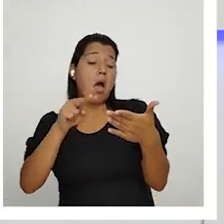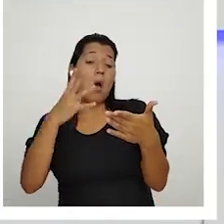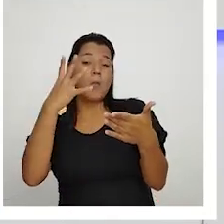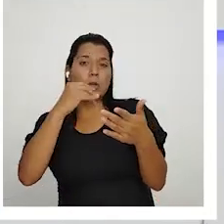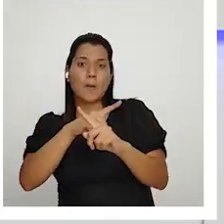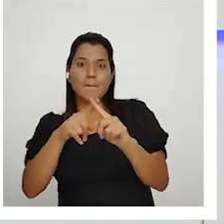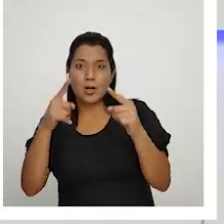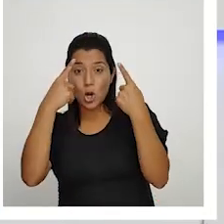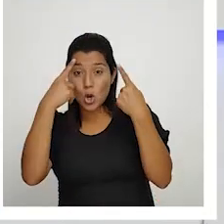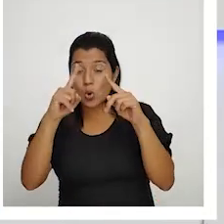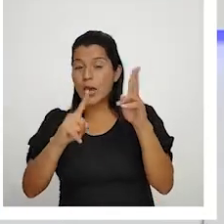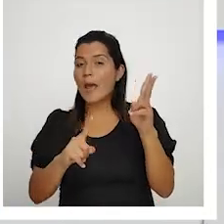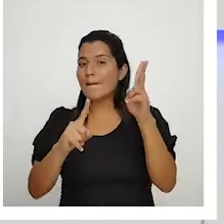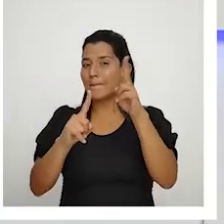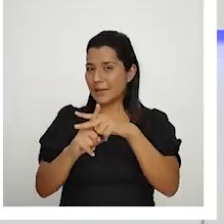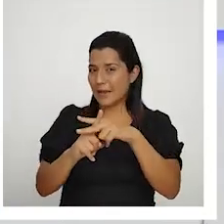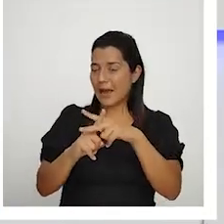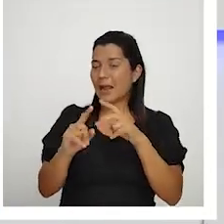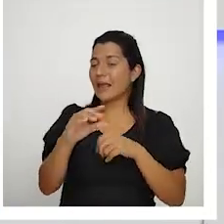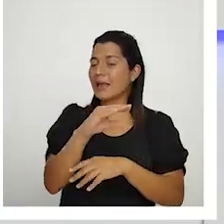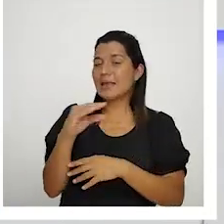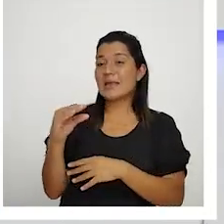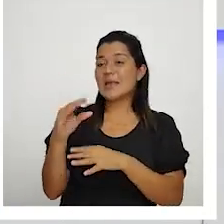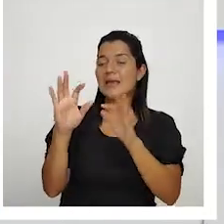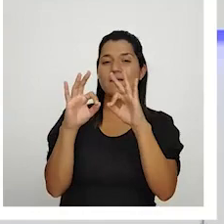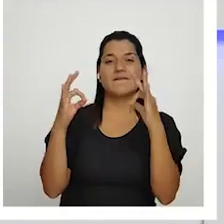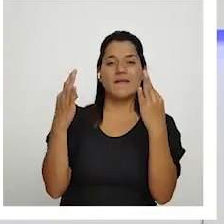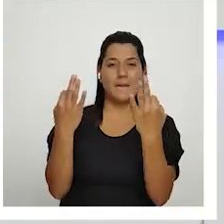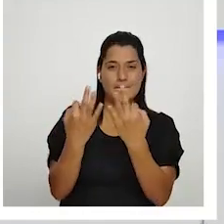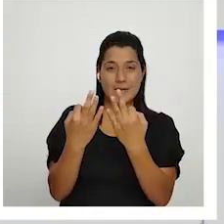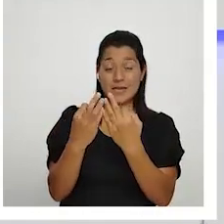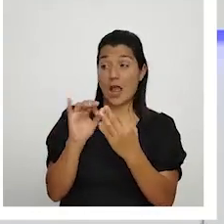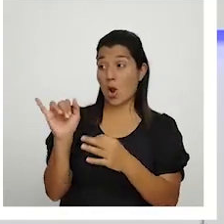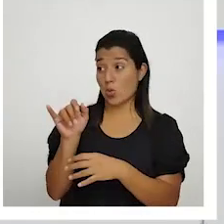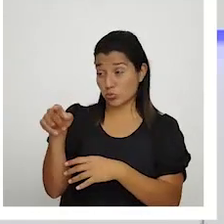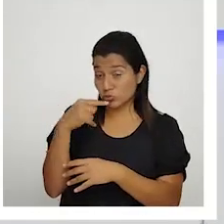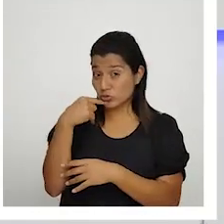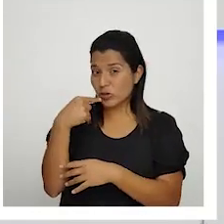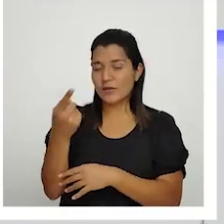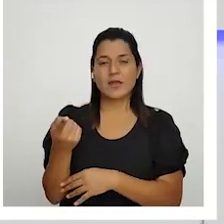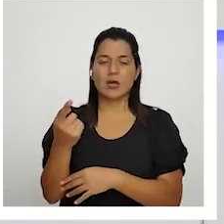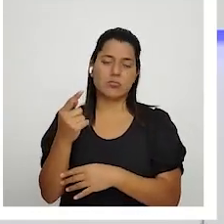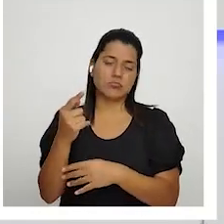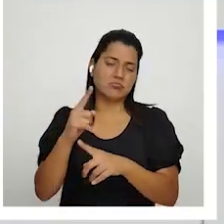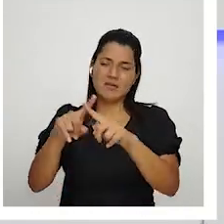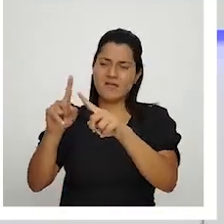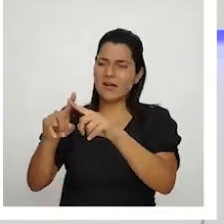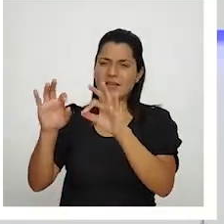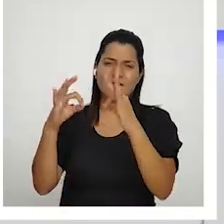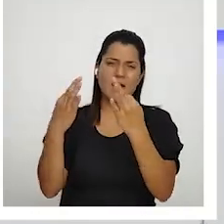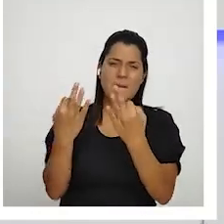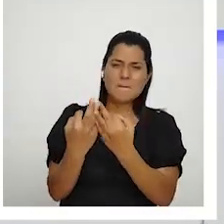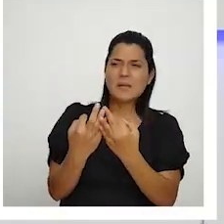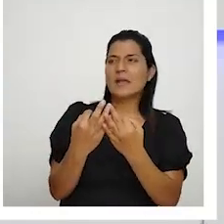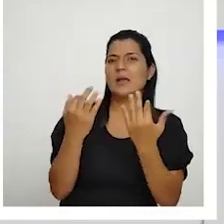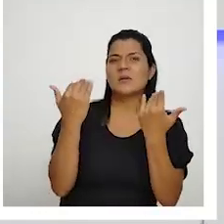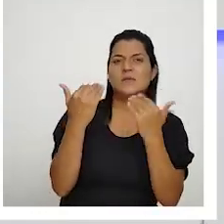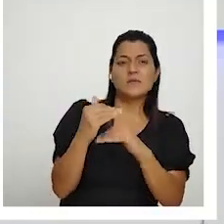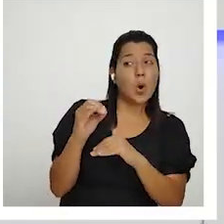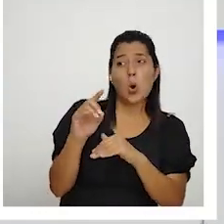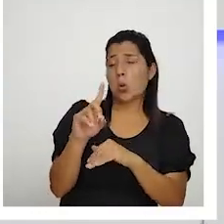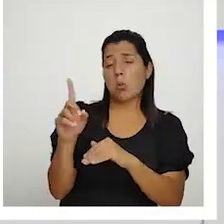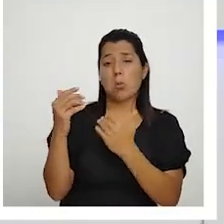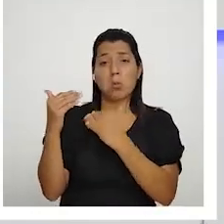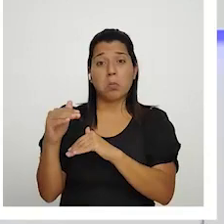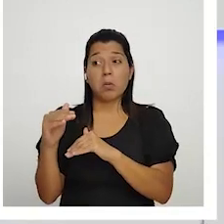las familias, como decías vos, de todo tipo, vulnerables y no vulnerables, puedan darles apoyo, porque al final todos ganamos de tener